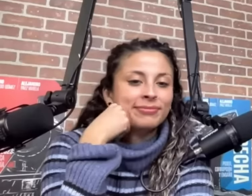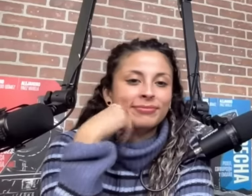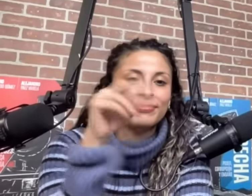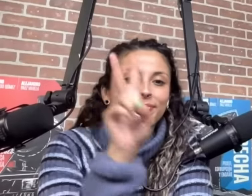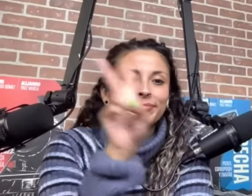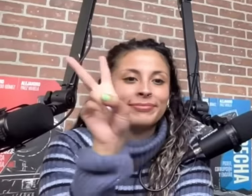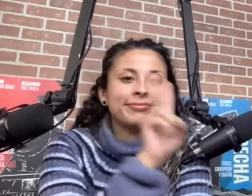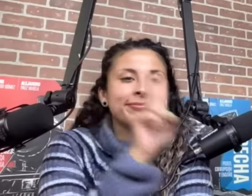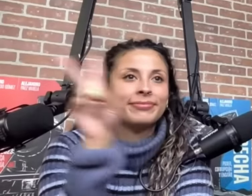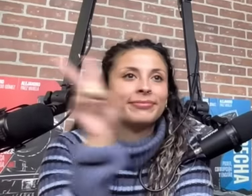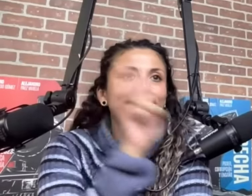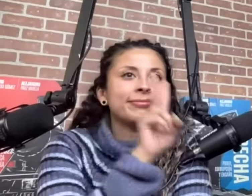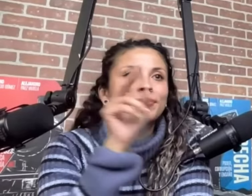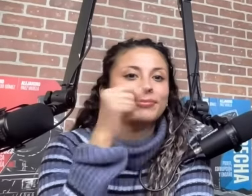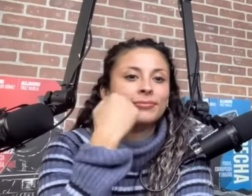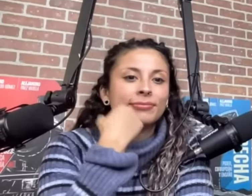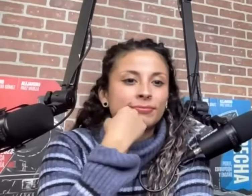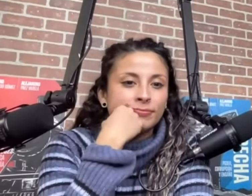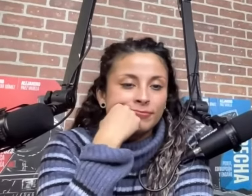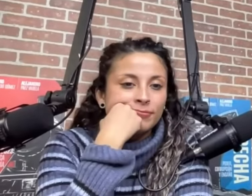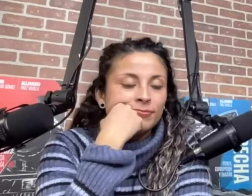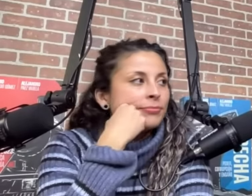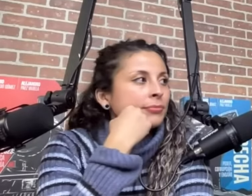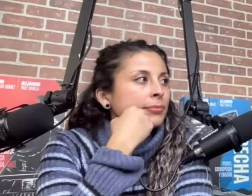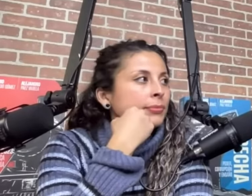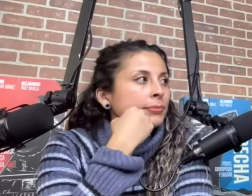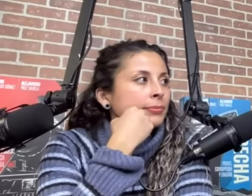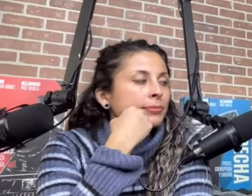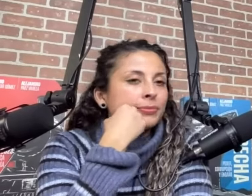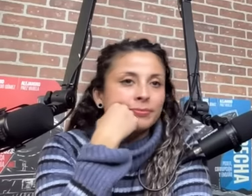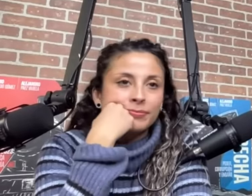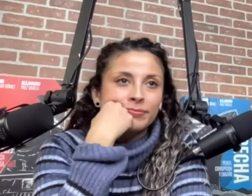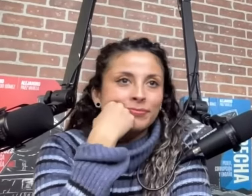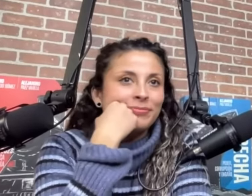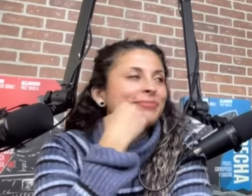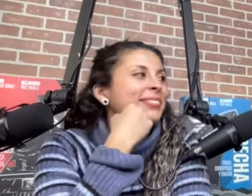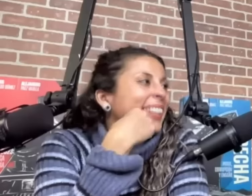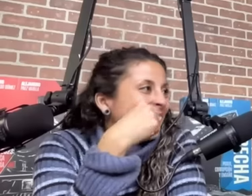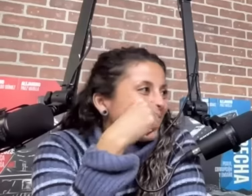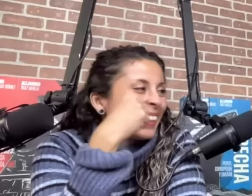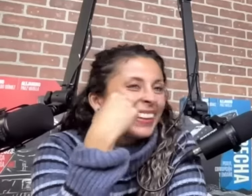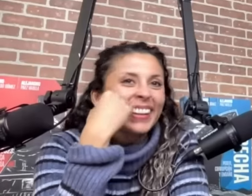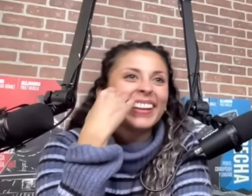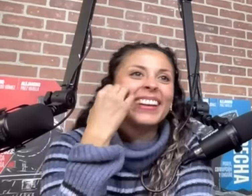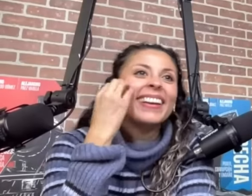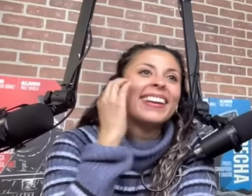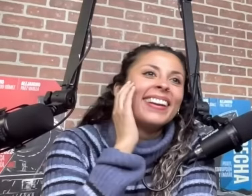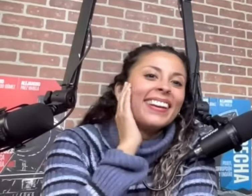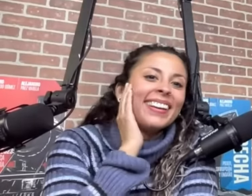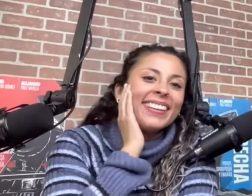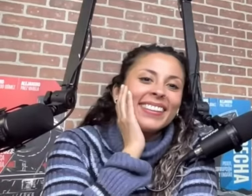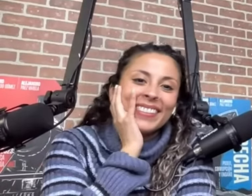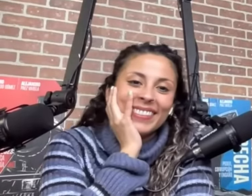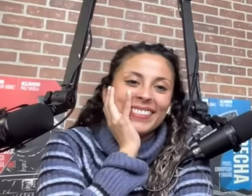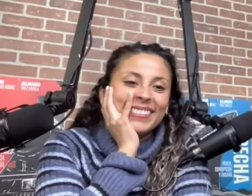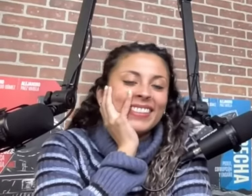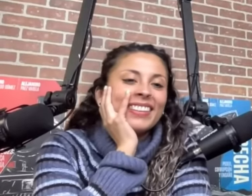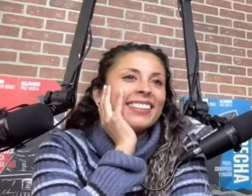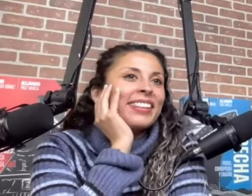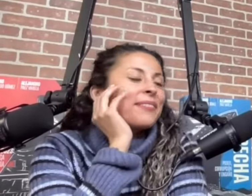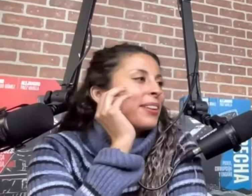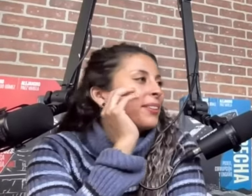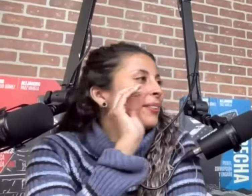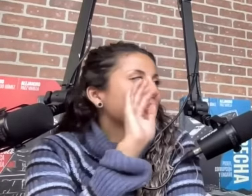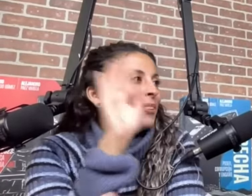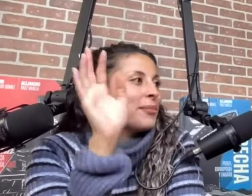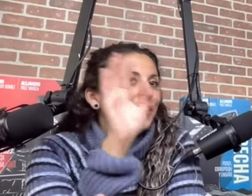Muchas gracias eh También cuéntanos de tu cápsula que presentas en dos en noticias a las dos estoy con dos con todo noticias a